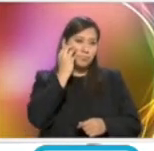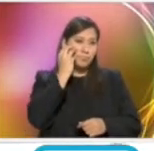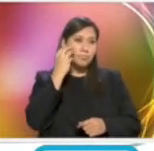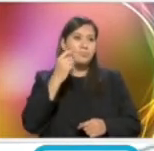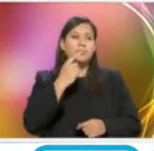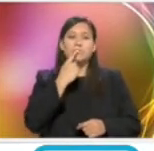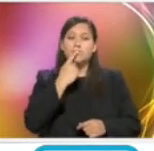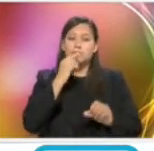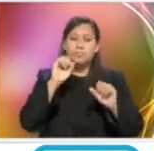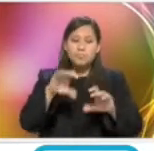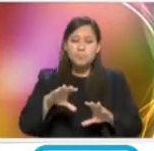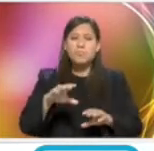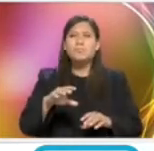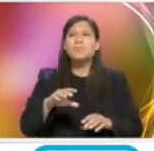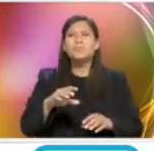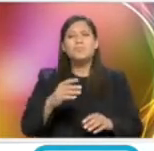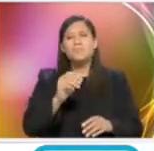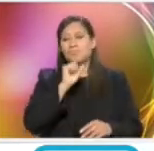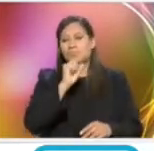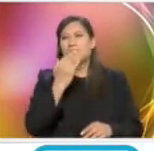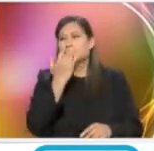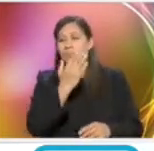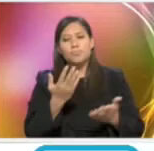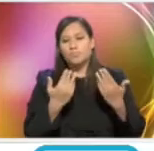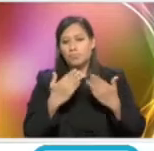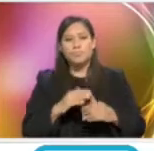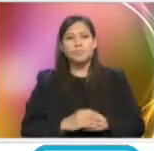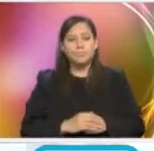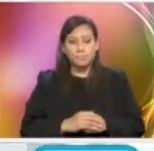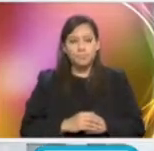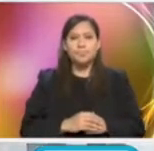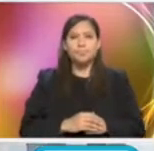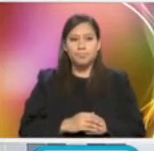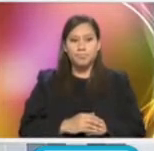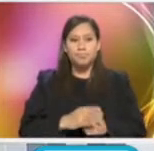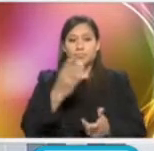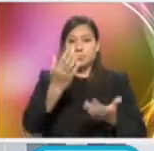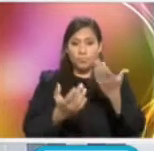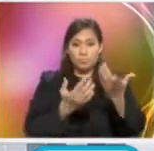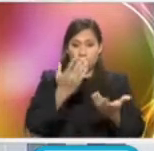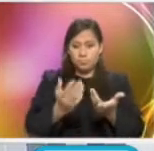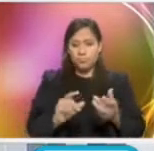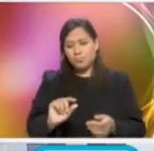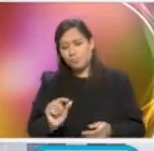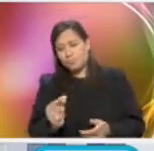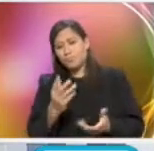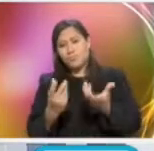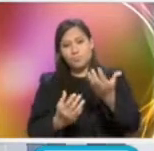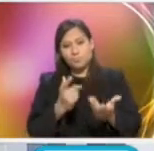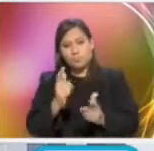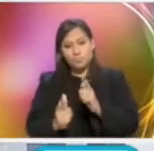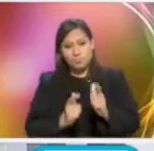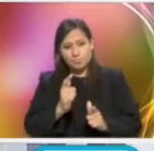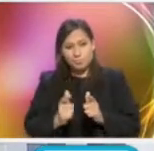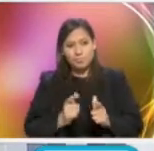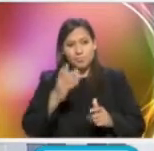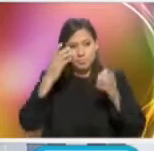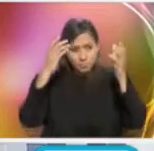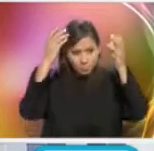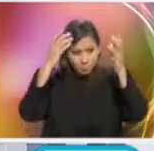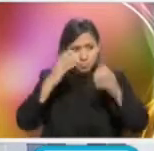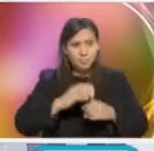mucho el sabor y entonces ya no va a estar tan bueno de sabor. Mira, ya nos pusieron a fuego lento porque estamos cocinando A fuego lento, pues.